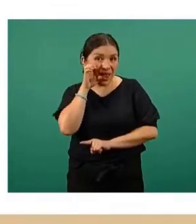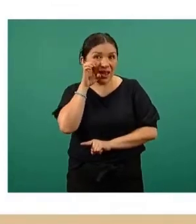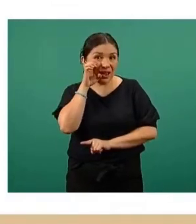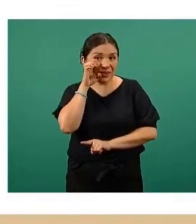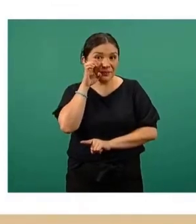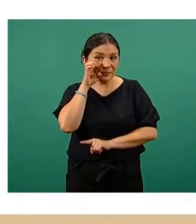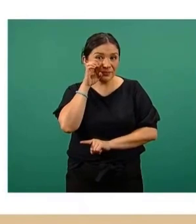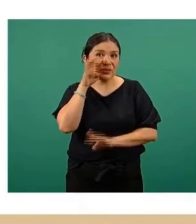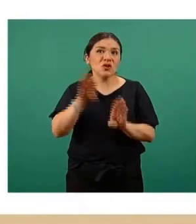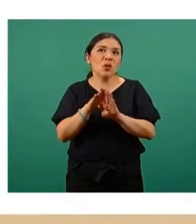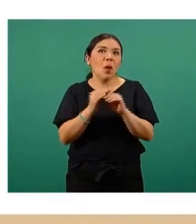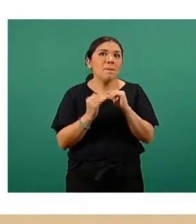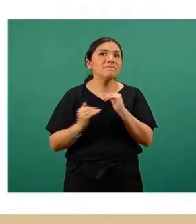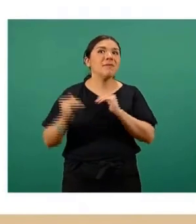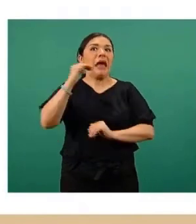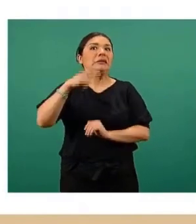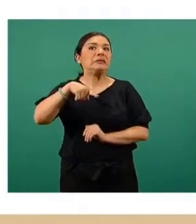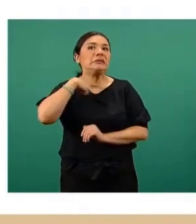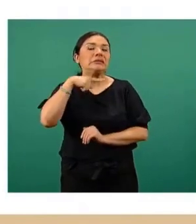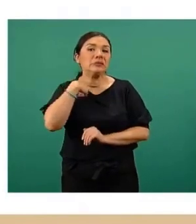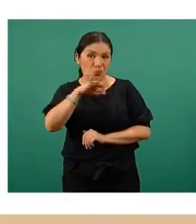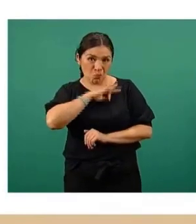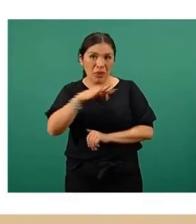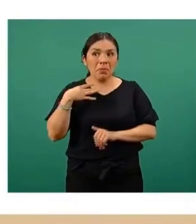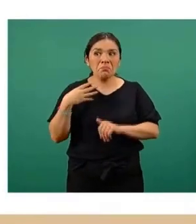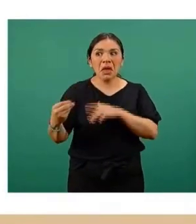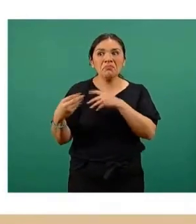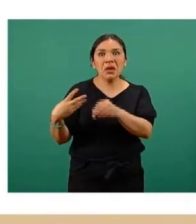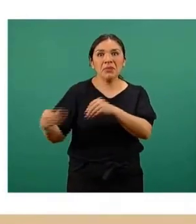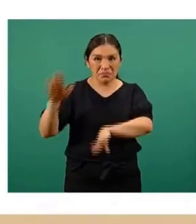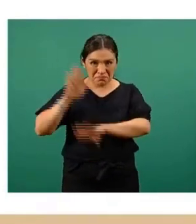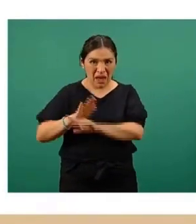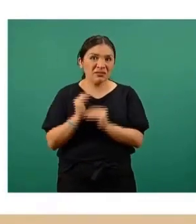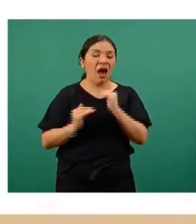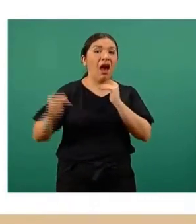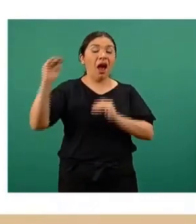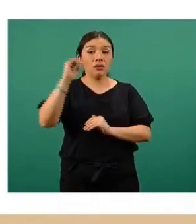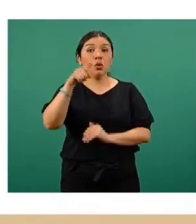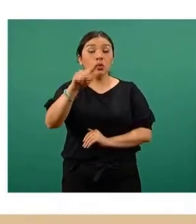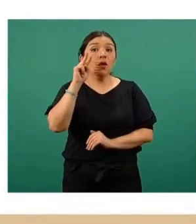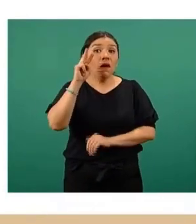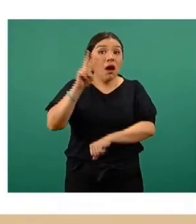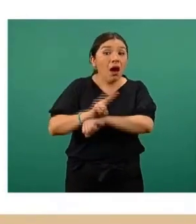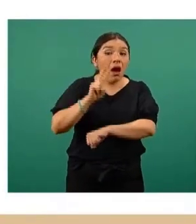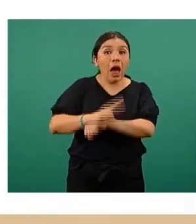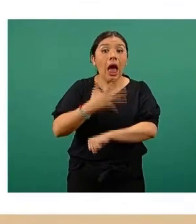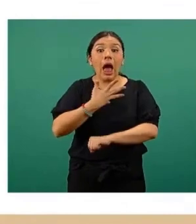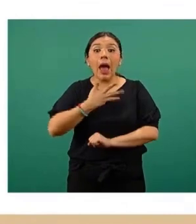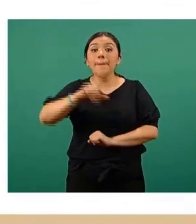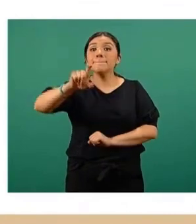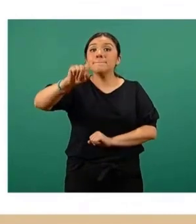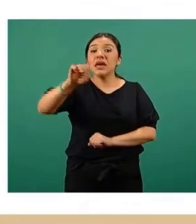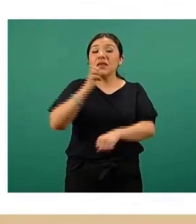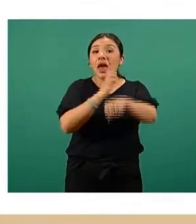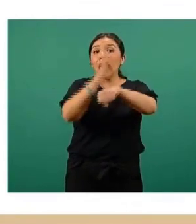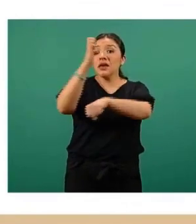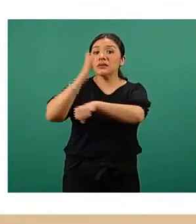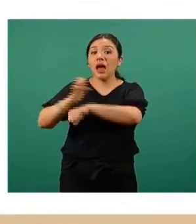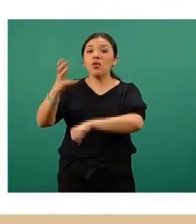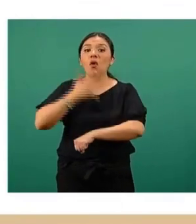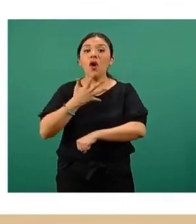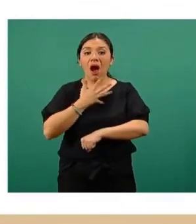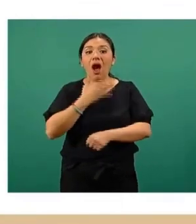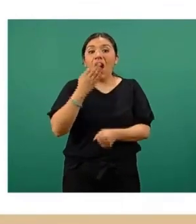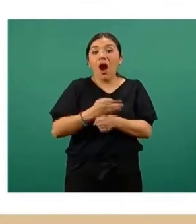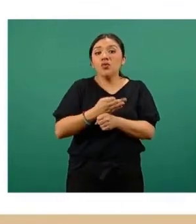parte alta no está considerado como un riesgo epidémico alto tenemos que considerar que tenemos 20 entidades que se encuentran en